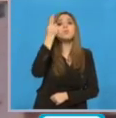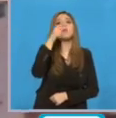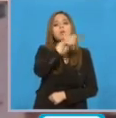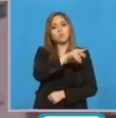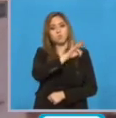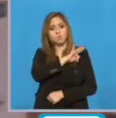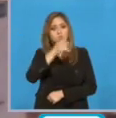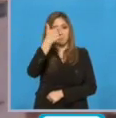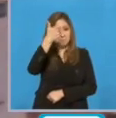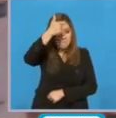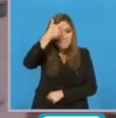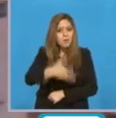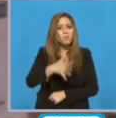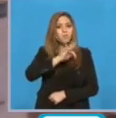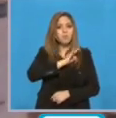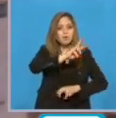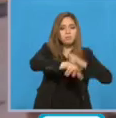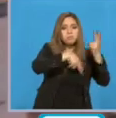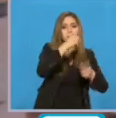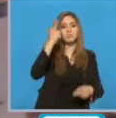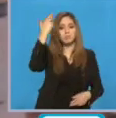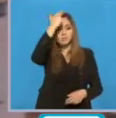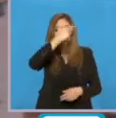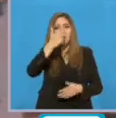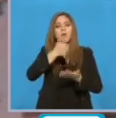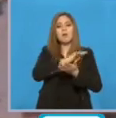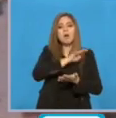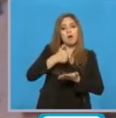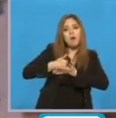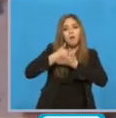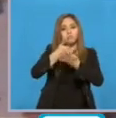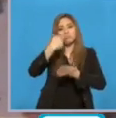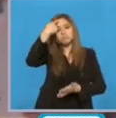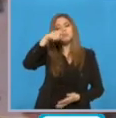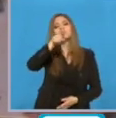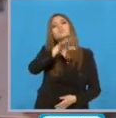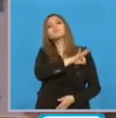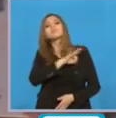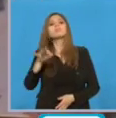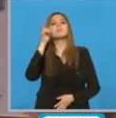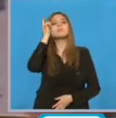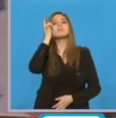manera muy económica pueden darte un diagnóstico y ayudarte pues para que el sueño sea algo